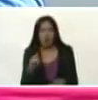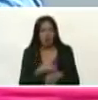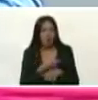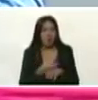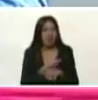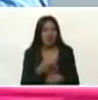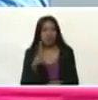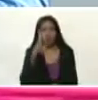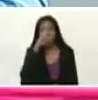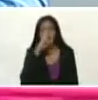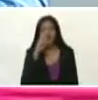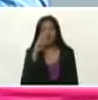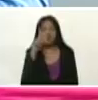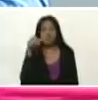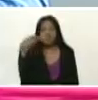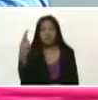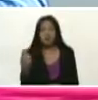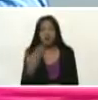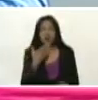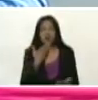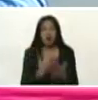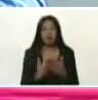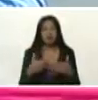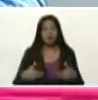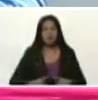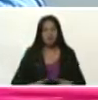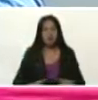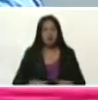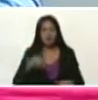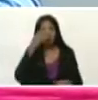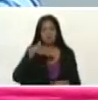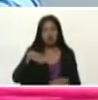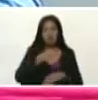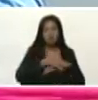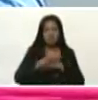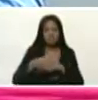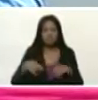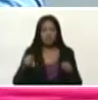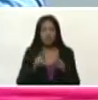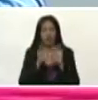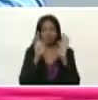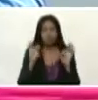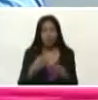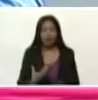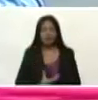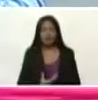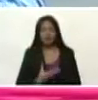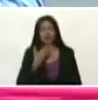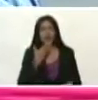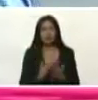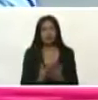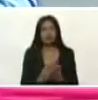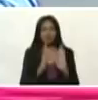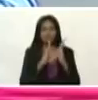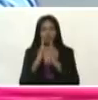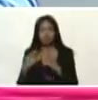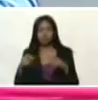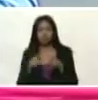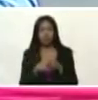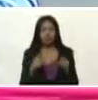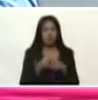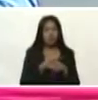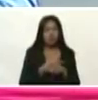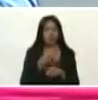Dos años después, gracias al esfuerzo del pueblo del municipio Sucre, gracias a su alcalde y en coordinación con todo el